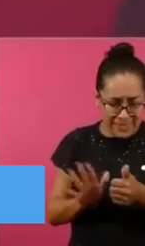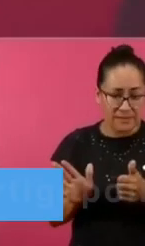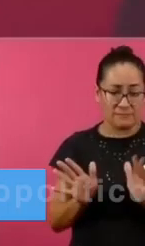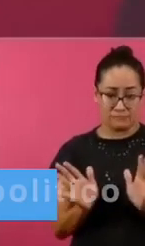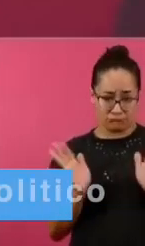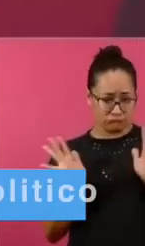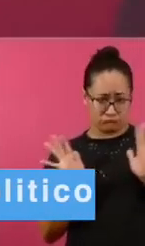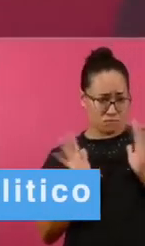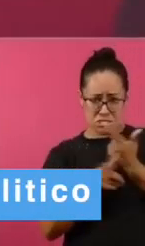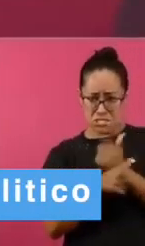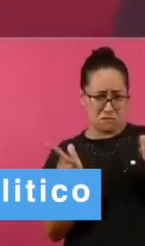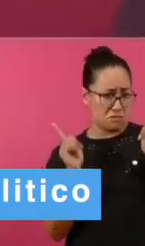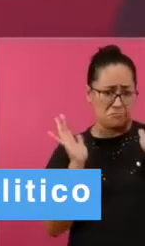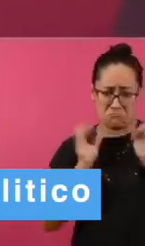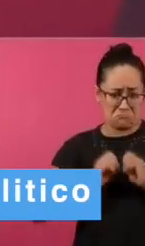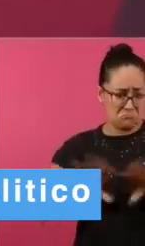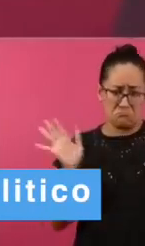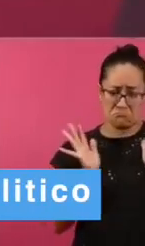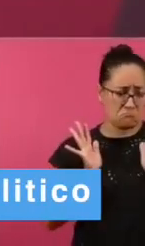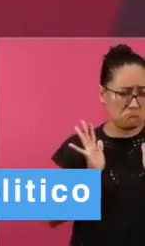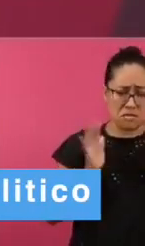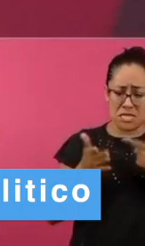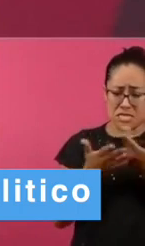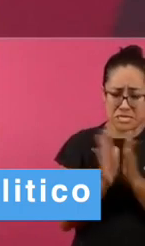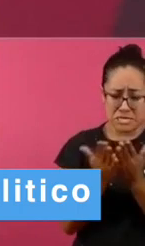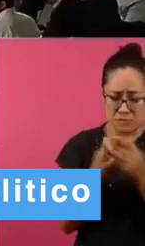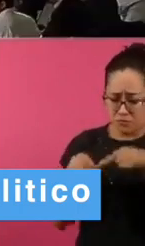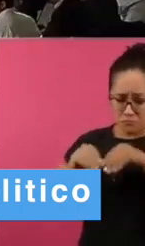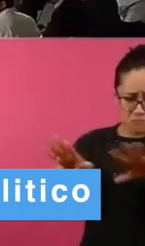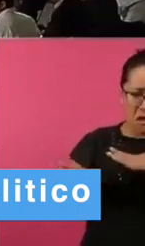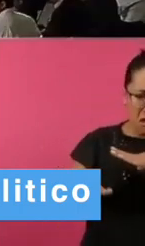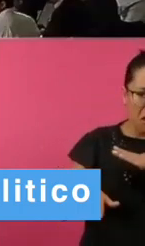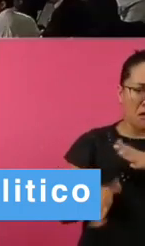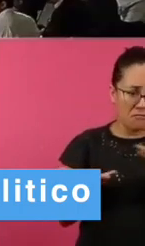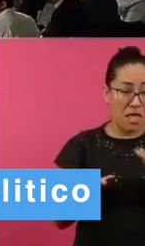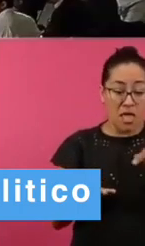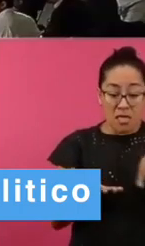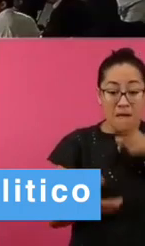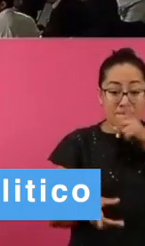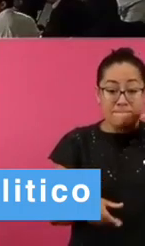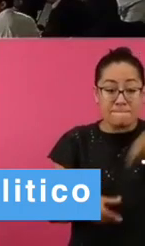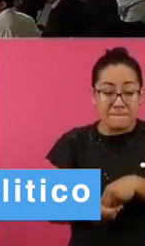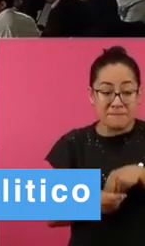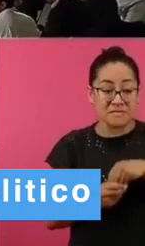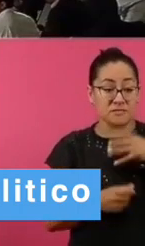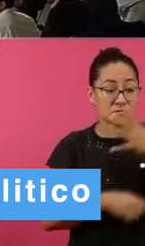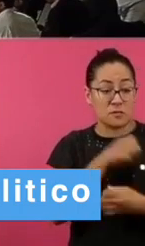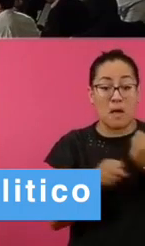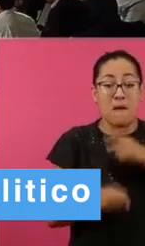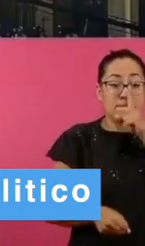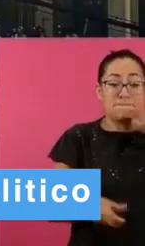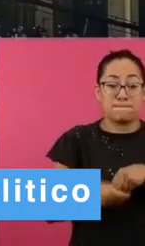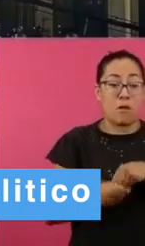La Secretaría de Educación Pública y 31 autoridades educativas del país acuerdan la distribución de los nuevos libros de texto gratuitos.